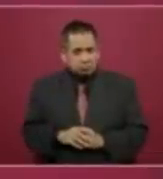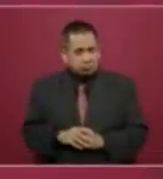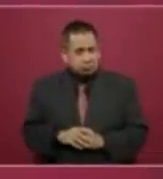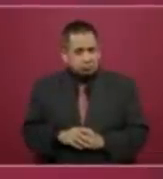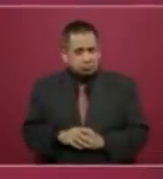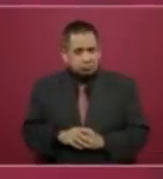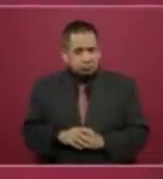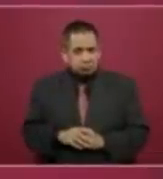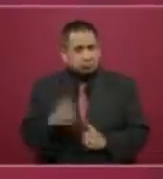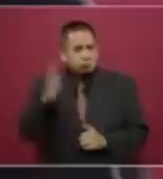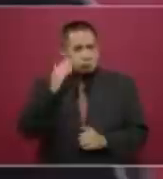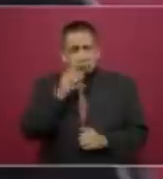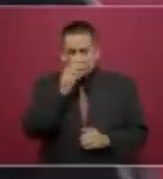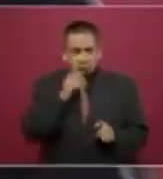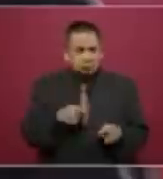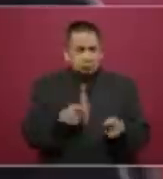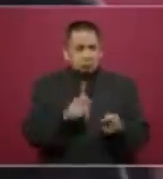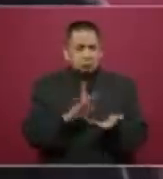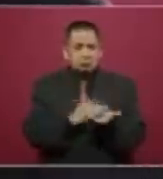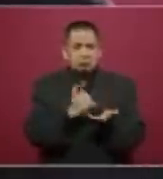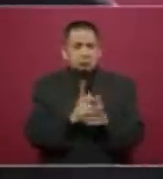la credencial.